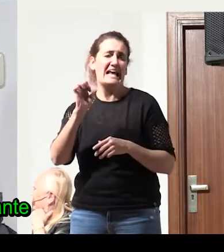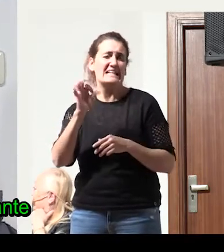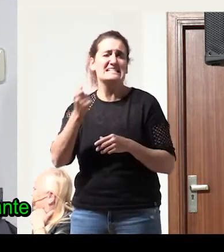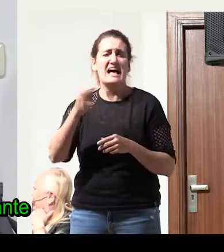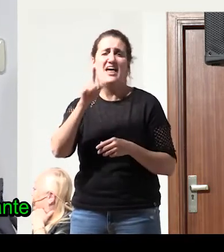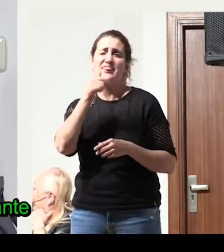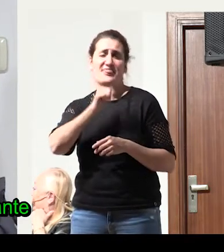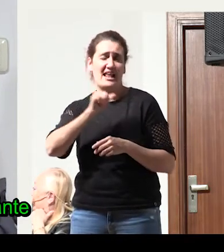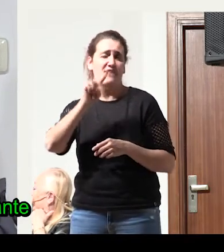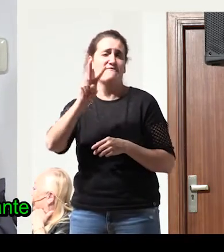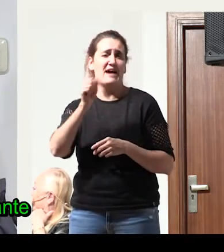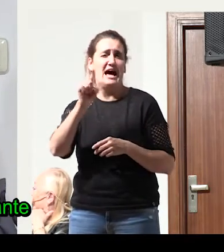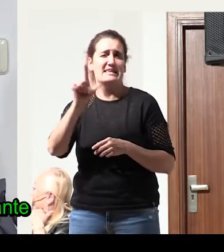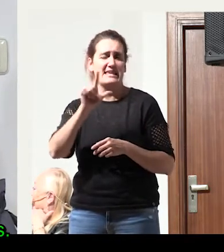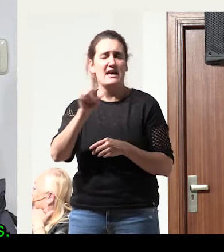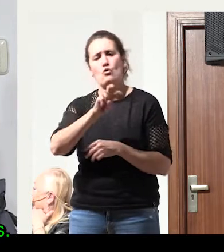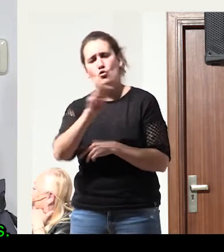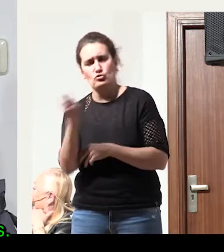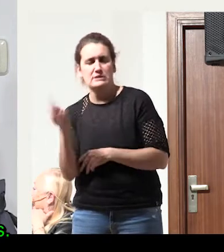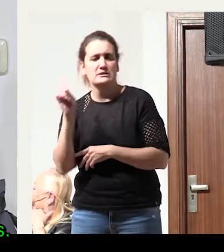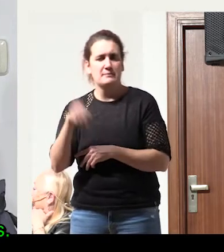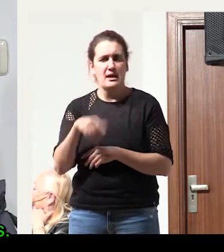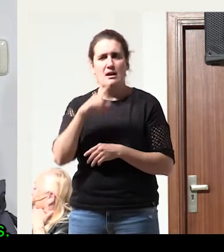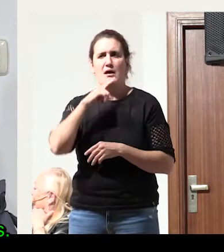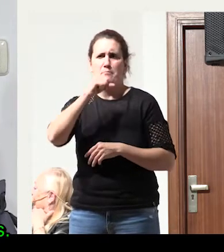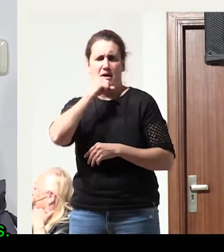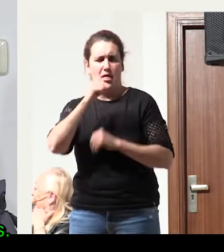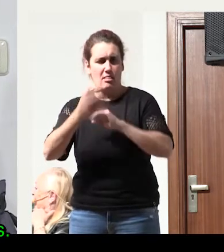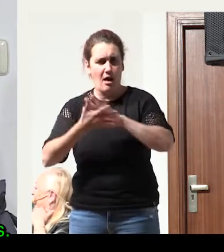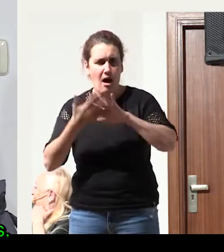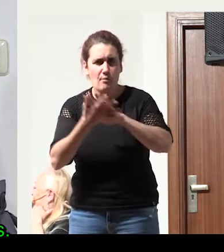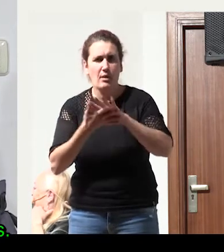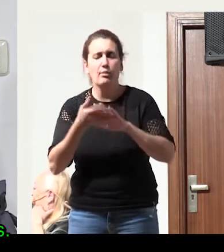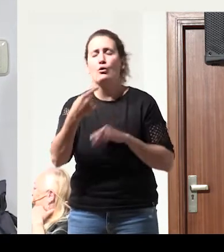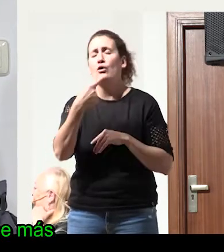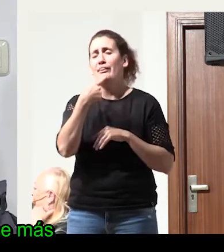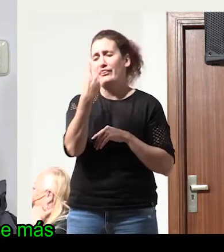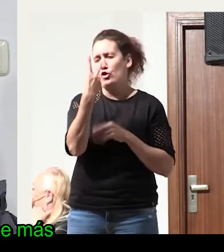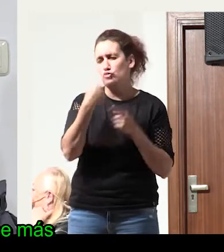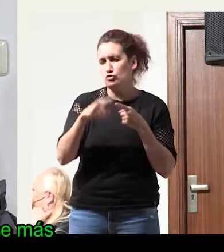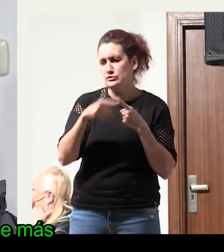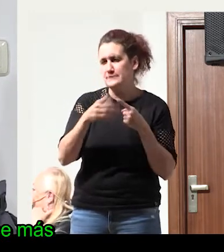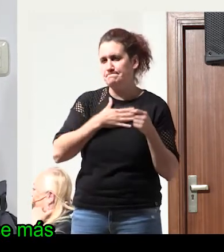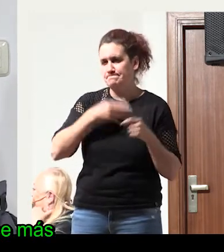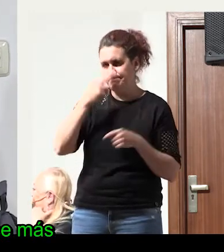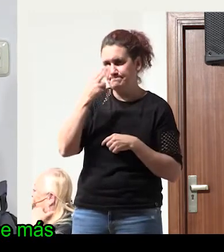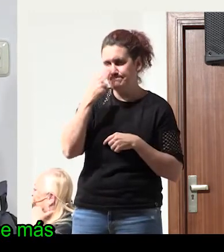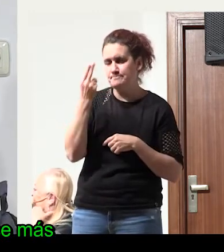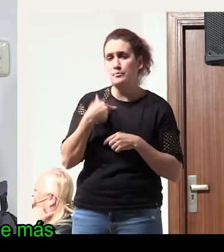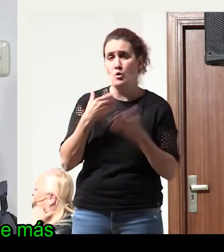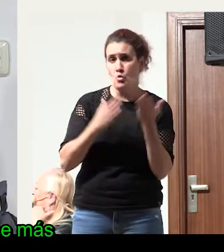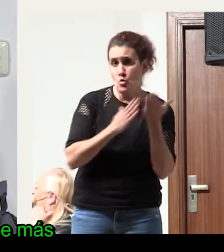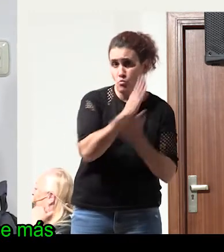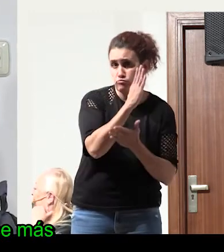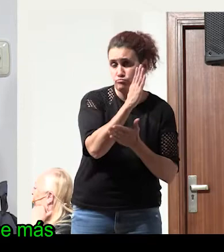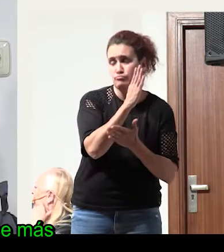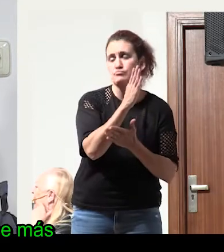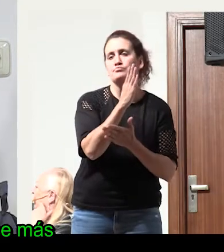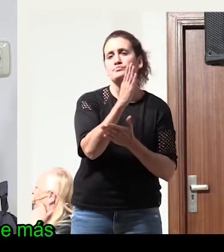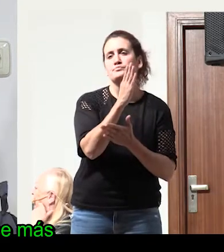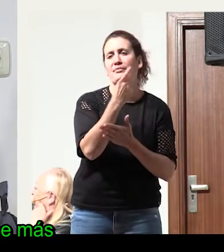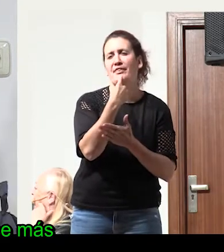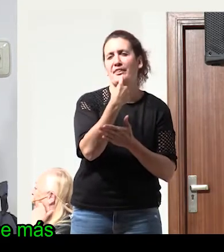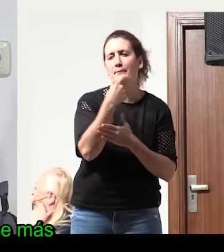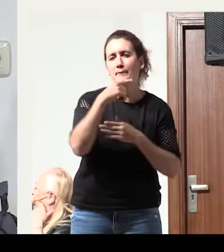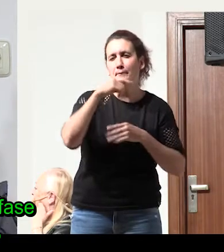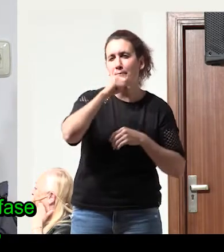hablando bastante sobre el tema de la vejez, dicen un par de cosas que me parecen interesantes. Dicen, por una parte, que la vejez tiene que ser